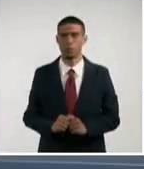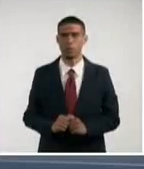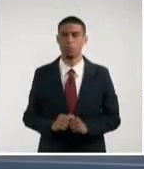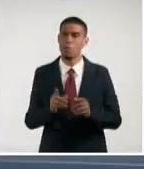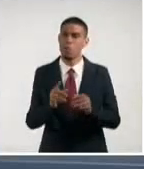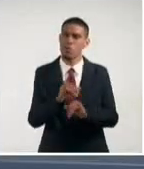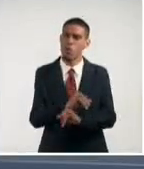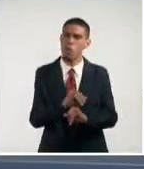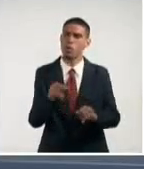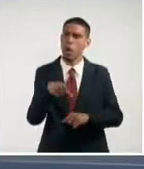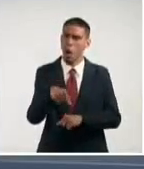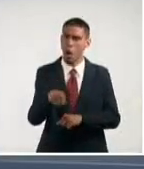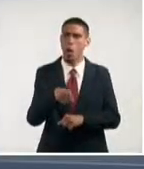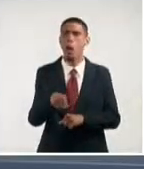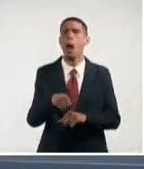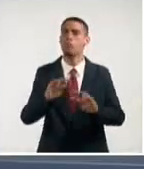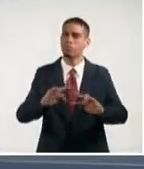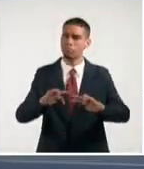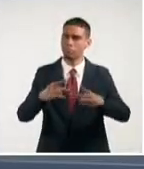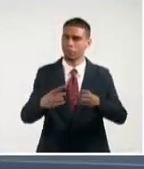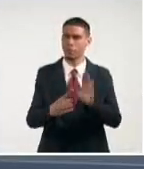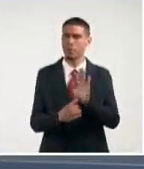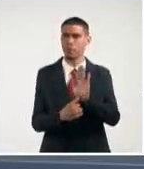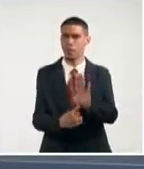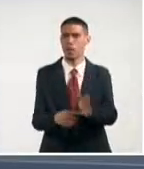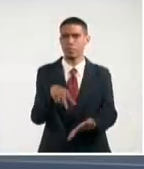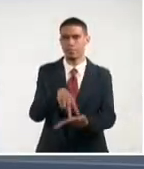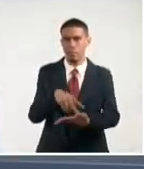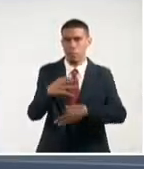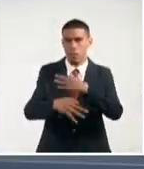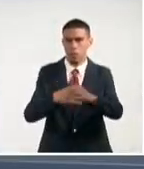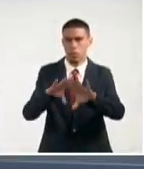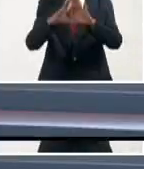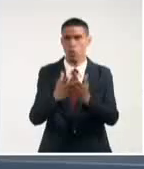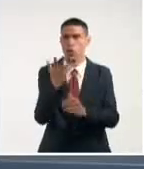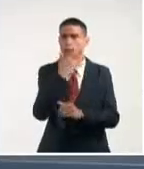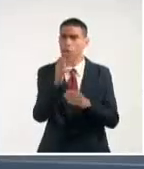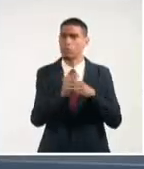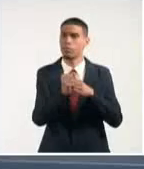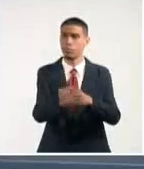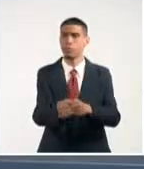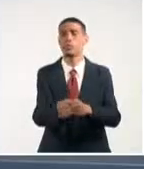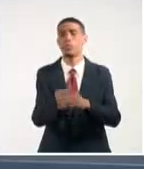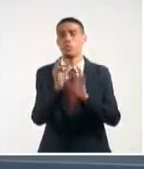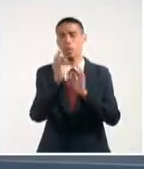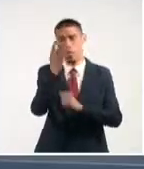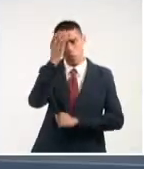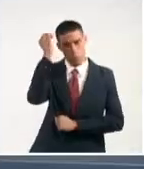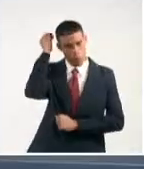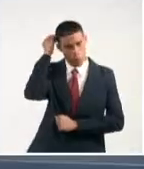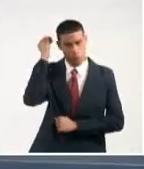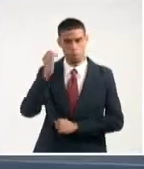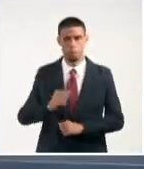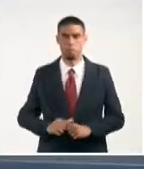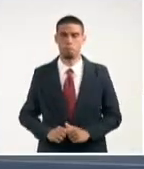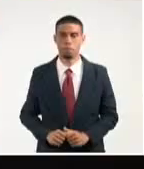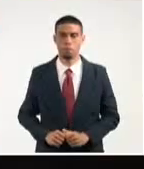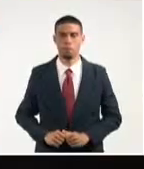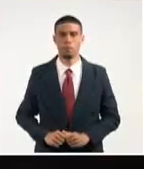informado, a continuación retransmitimos las palabras del líder de la revolución, general de ejército Raúl Castro